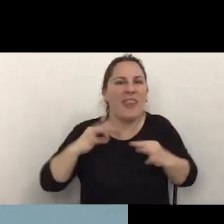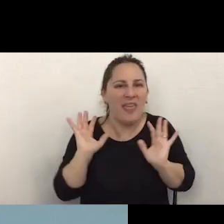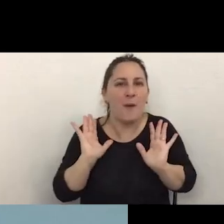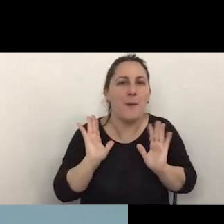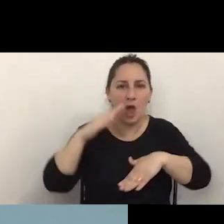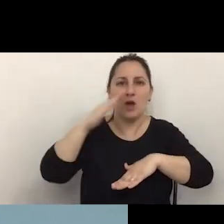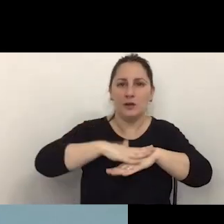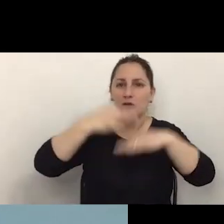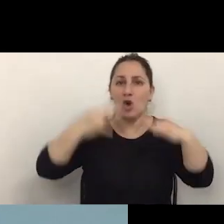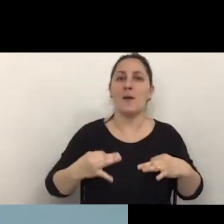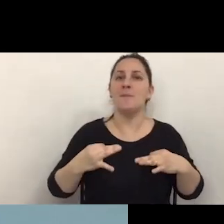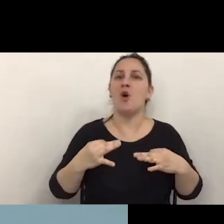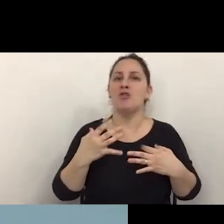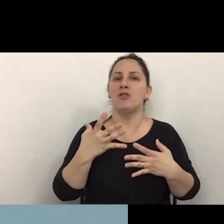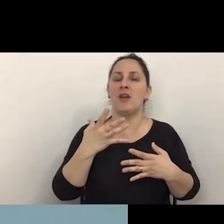consulta, cuestión,